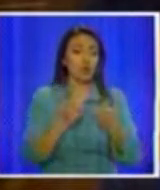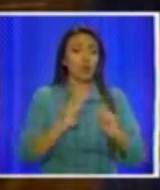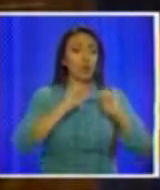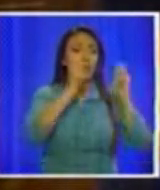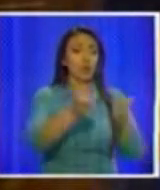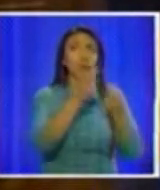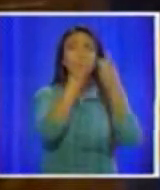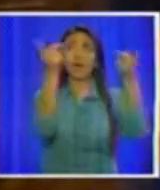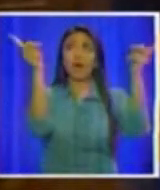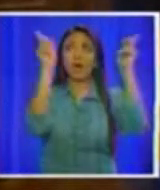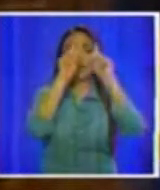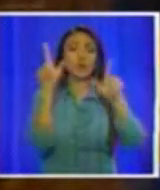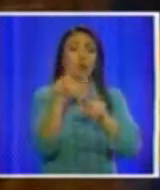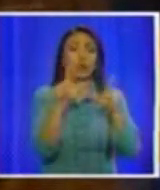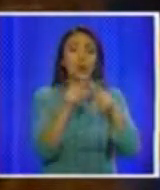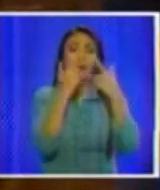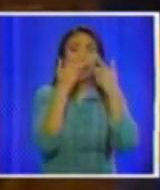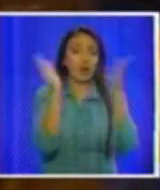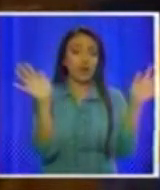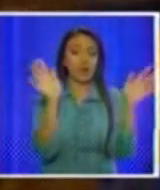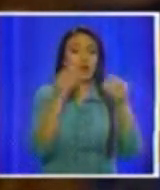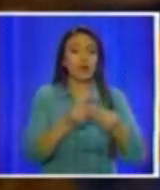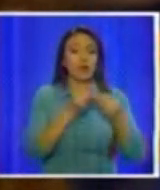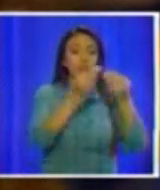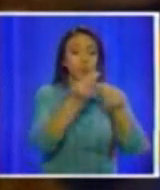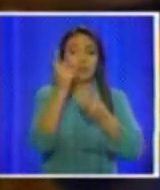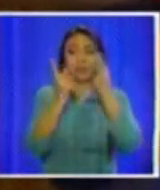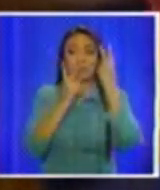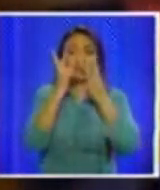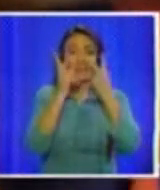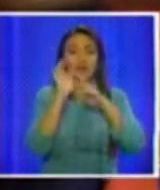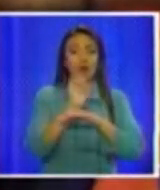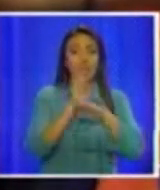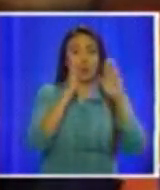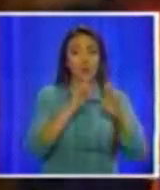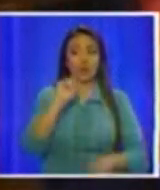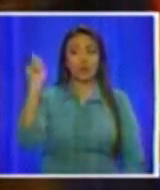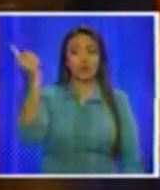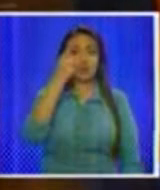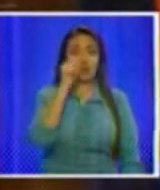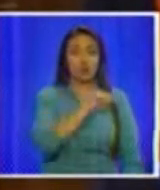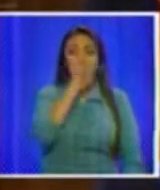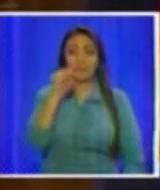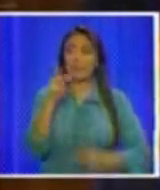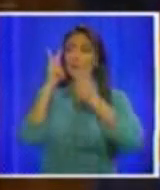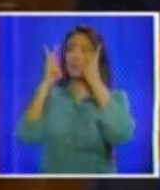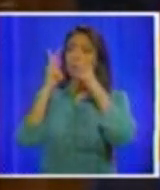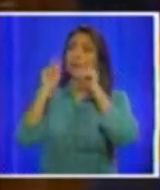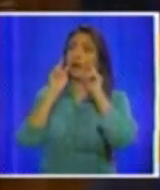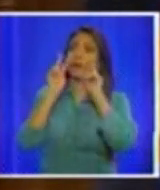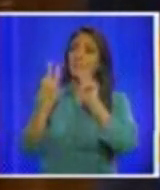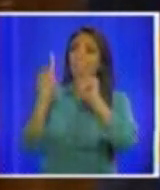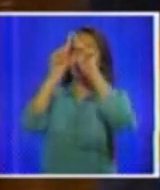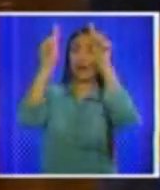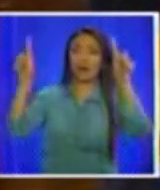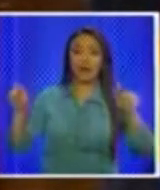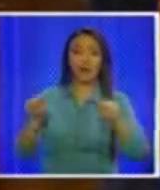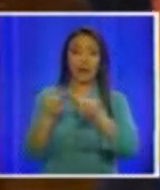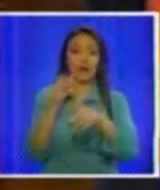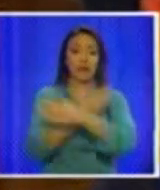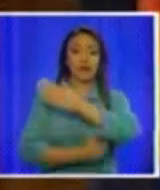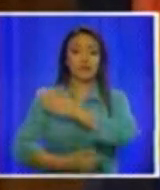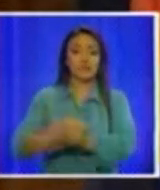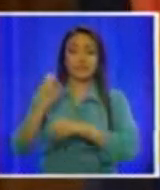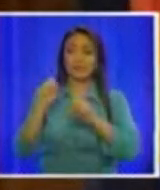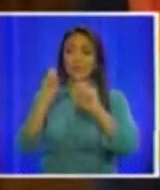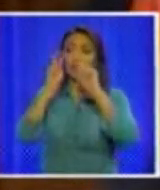importa, un rinconcito por aquí, para que cuando visiten los ecuatorianos lo puedan mirar y es va a